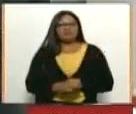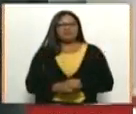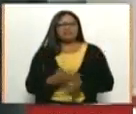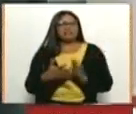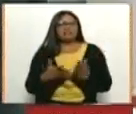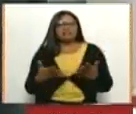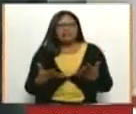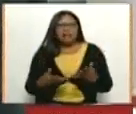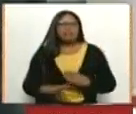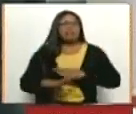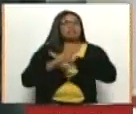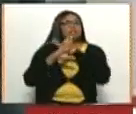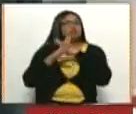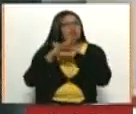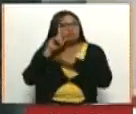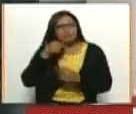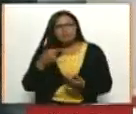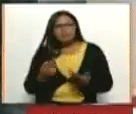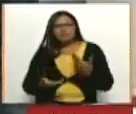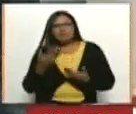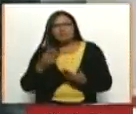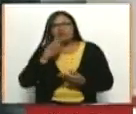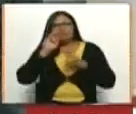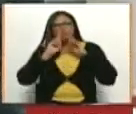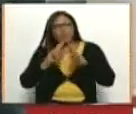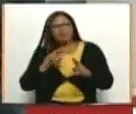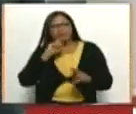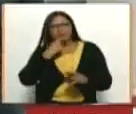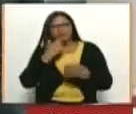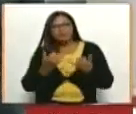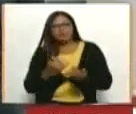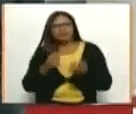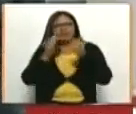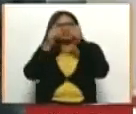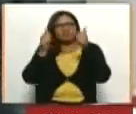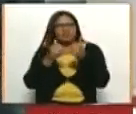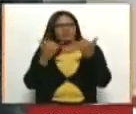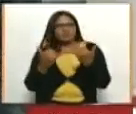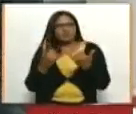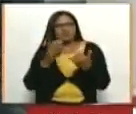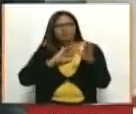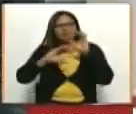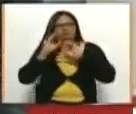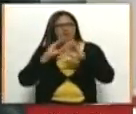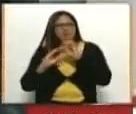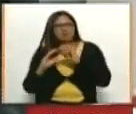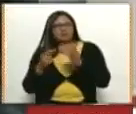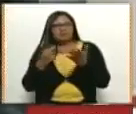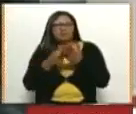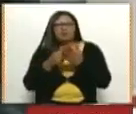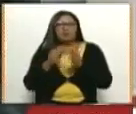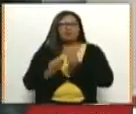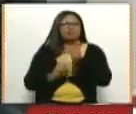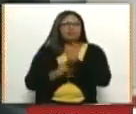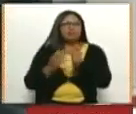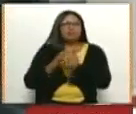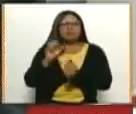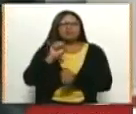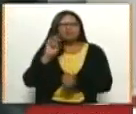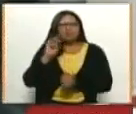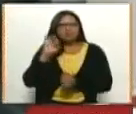de las sanciones. Una de las respuestas rusas a las sanciones ha sido el sistema de comunicación de pagos alternativo al SWIFT,